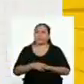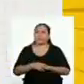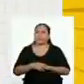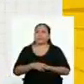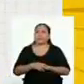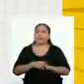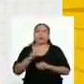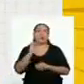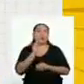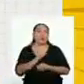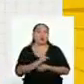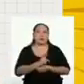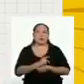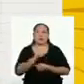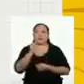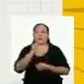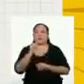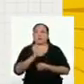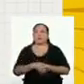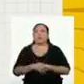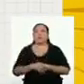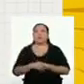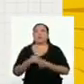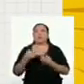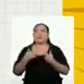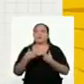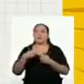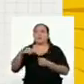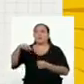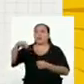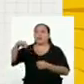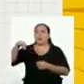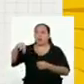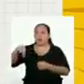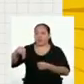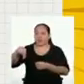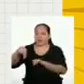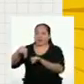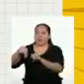Bien. Entonces tenemos que el número de términos es 10.